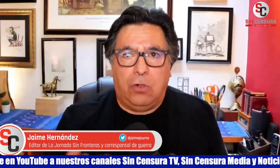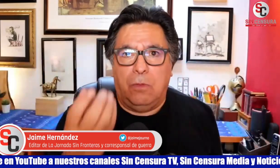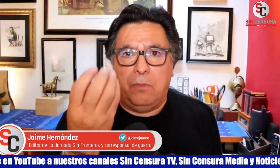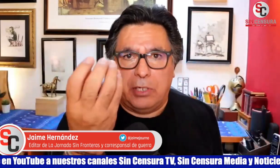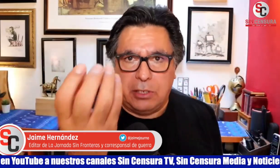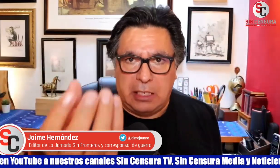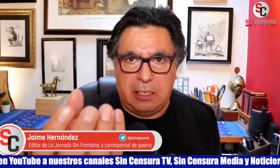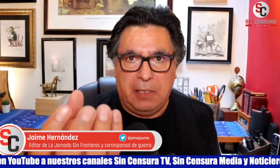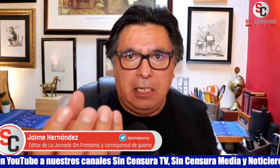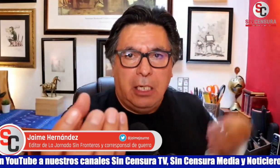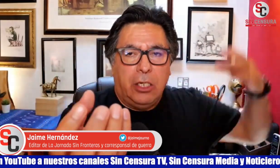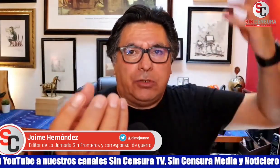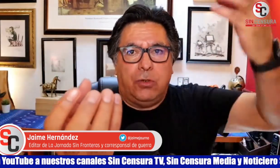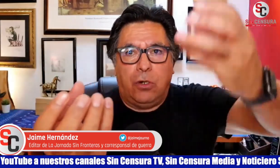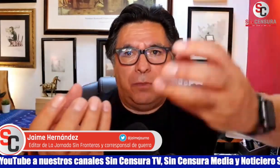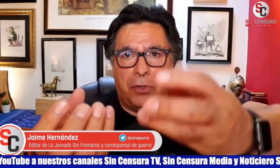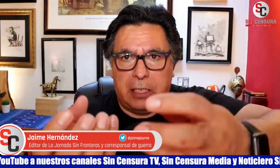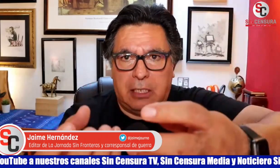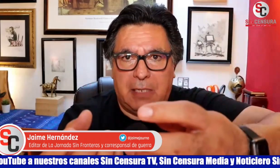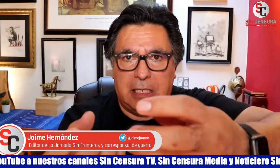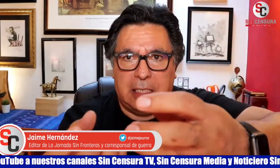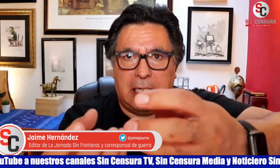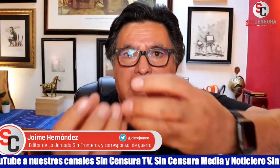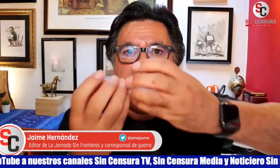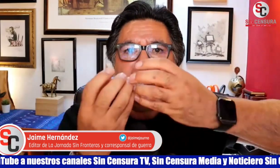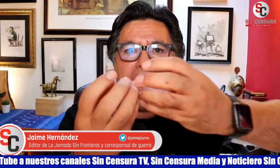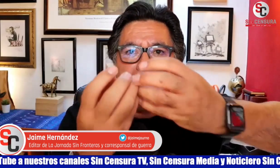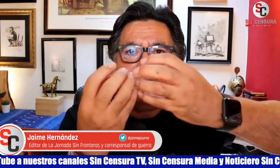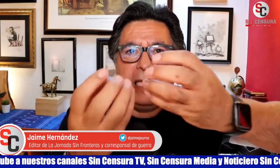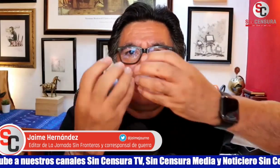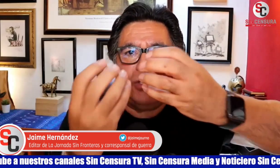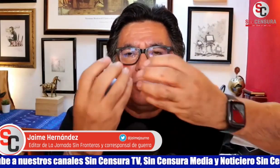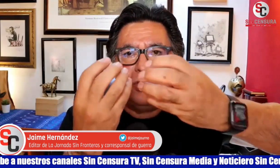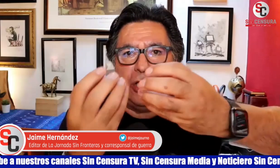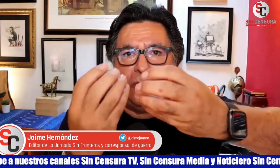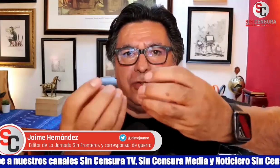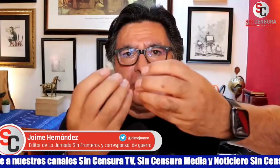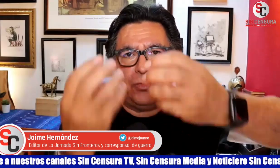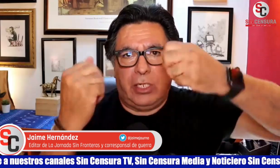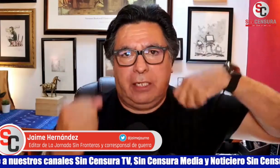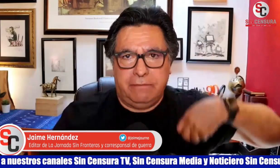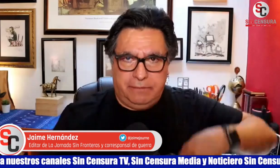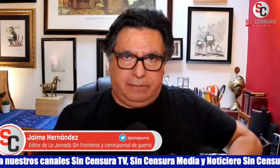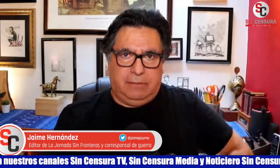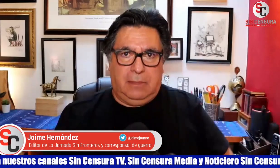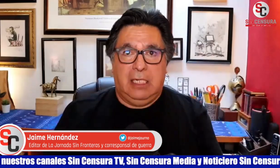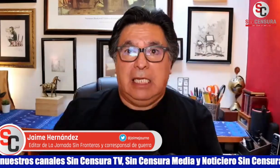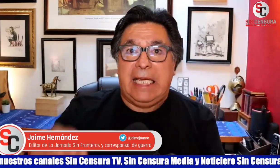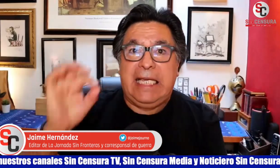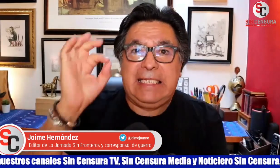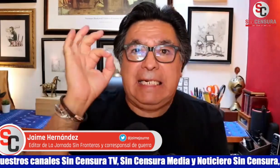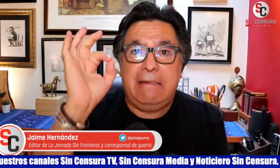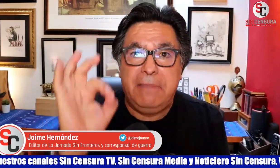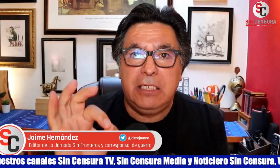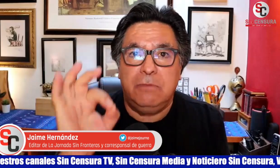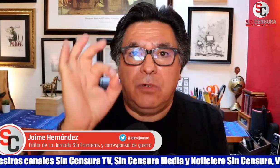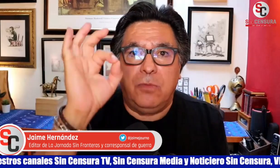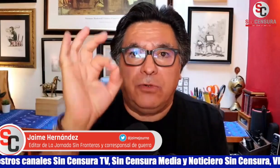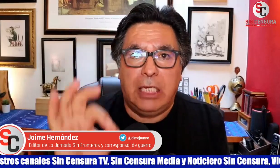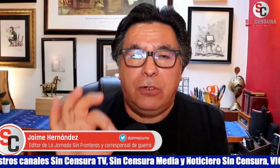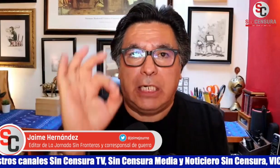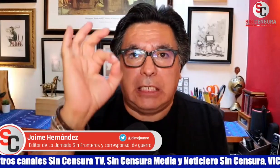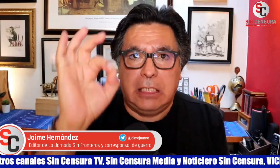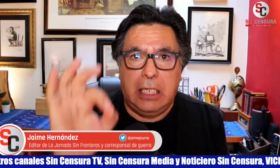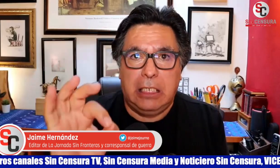tener un componente civil y un componente militar. ¿Y sabes de esto de dónde surge? Es el mismo